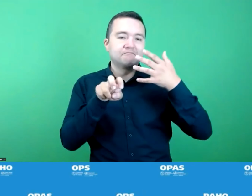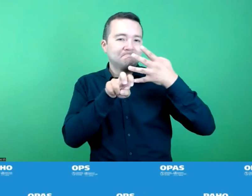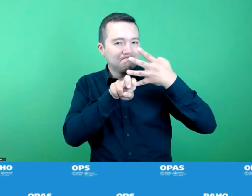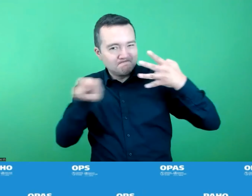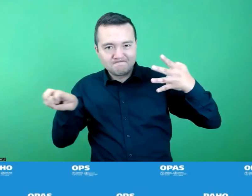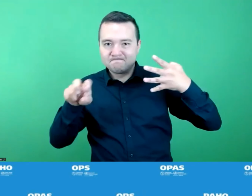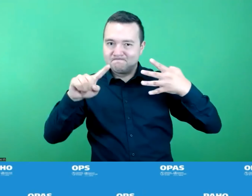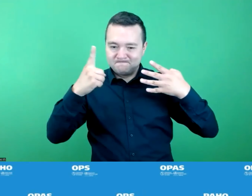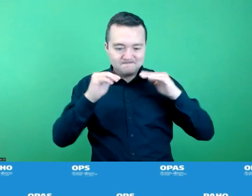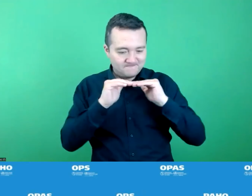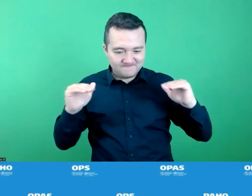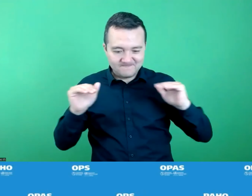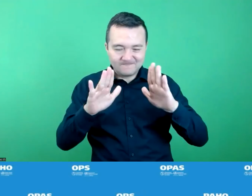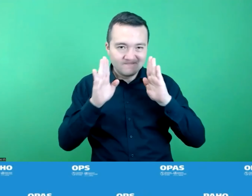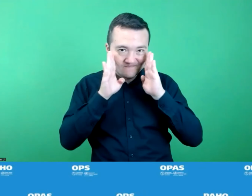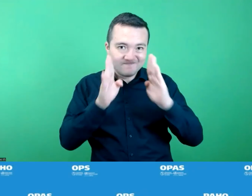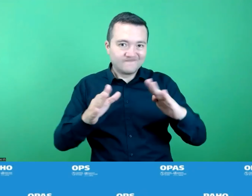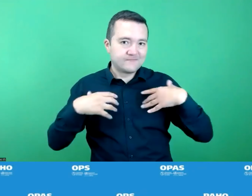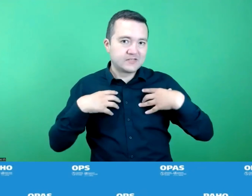Hoy